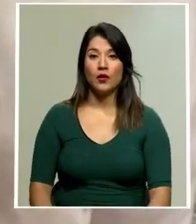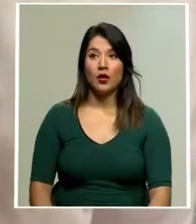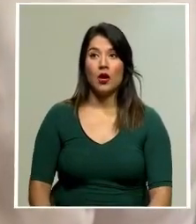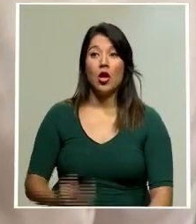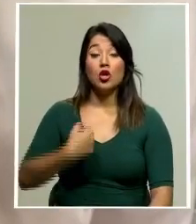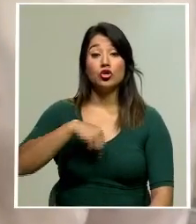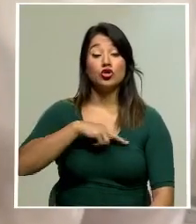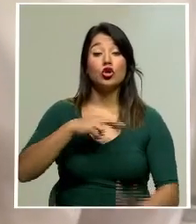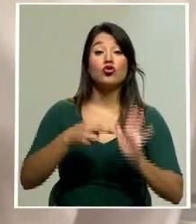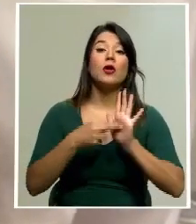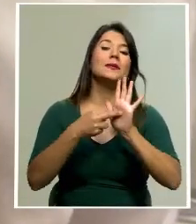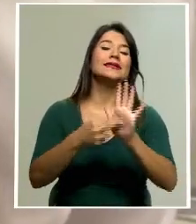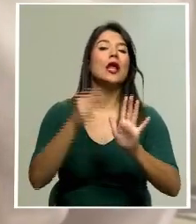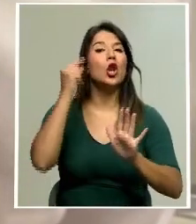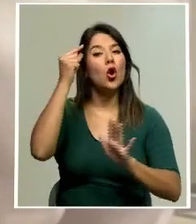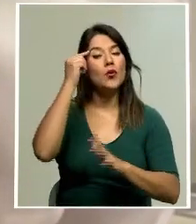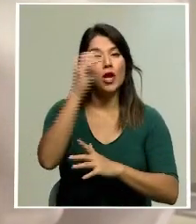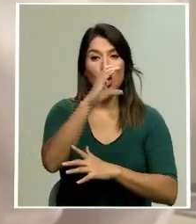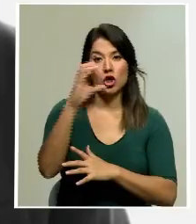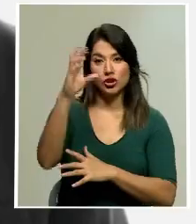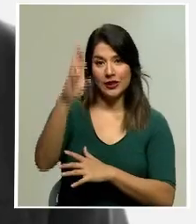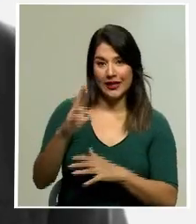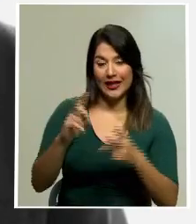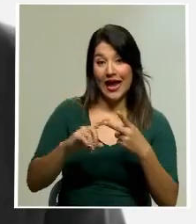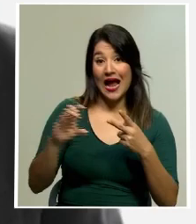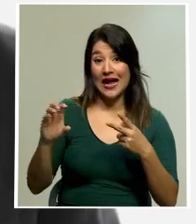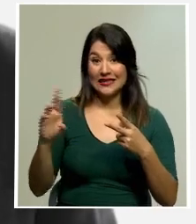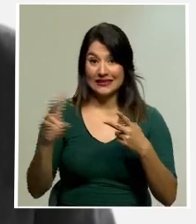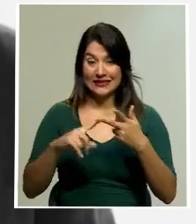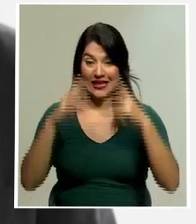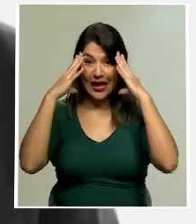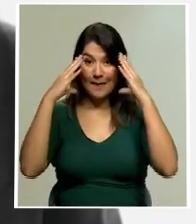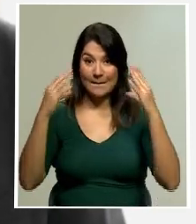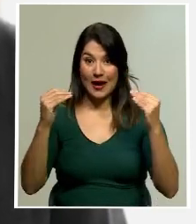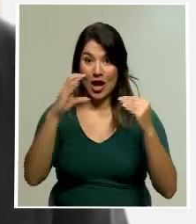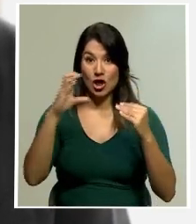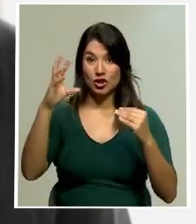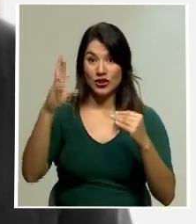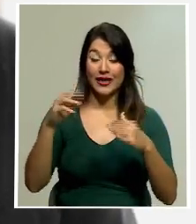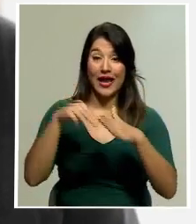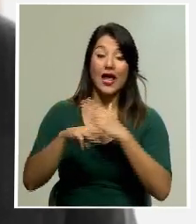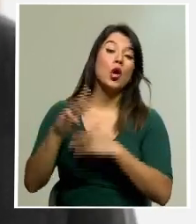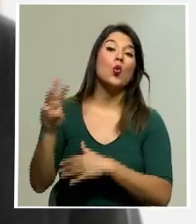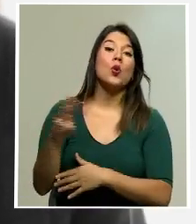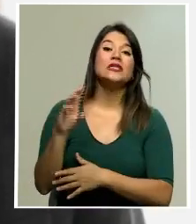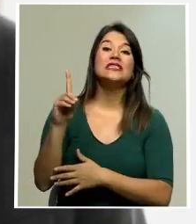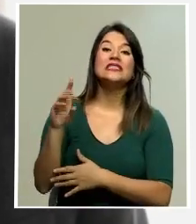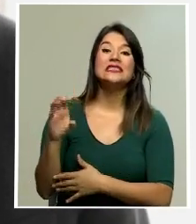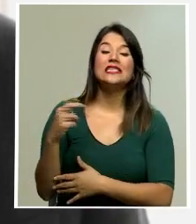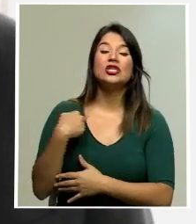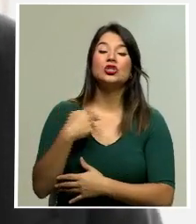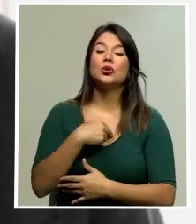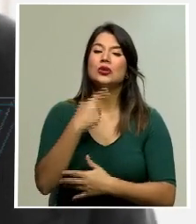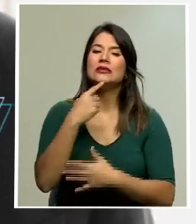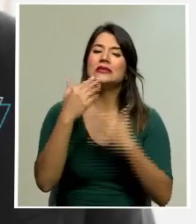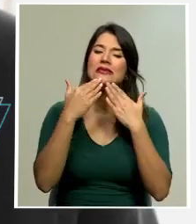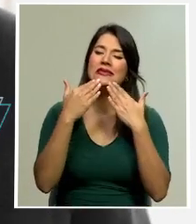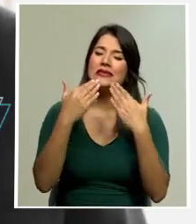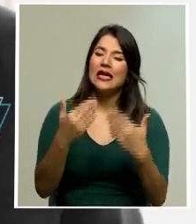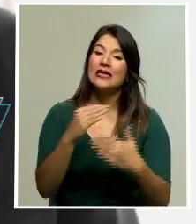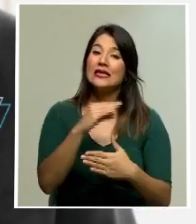de Costa Rica, de la Cancillería y, cómo no, de esta embajada de nuestro país en Washington D.C., agradecemos profundamente y